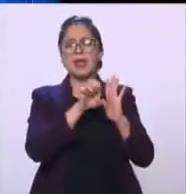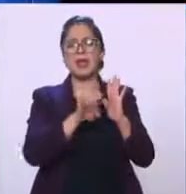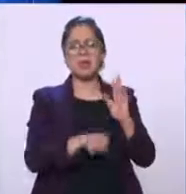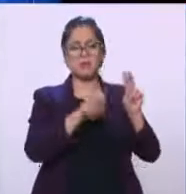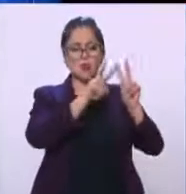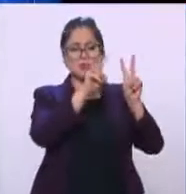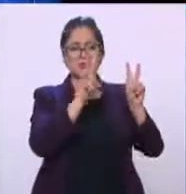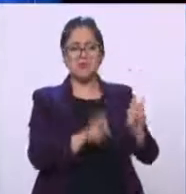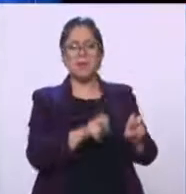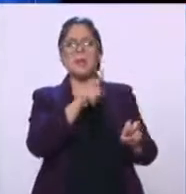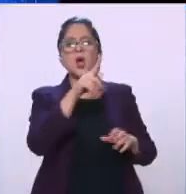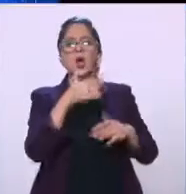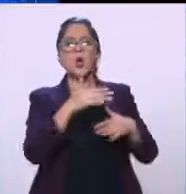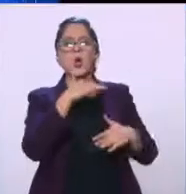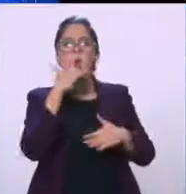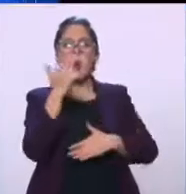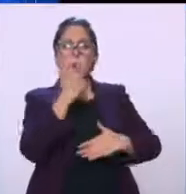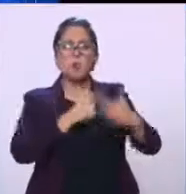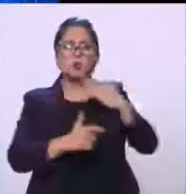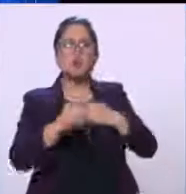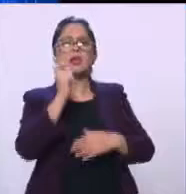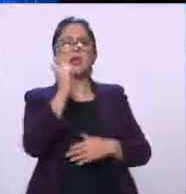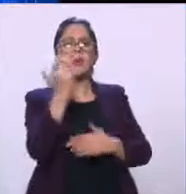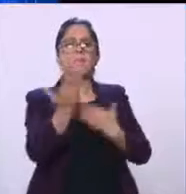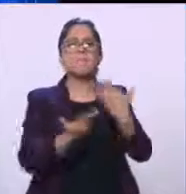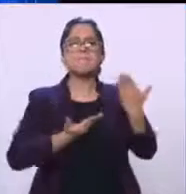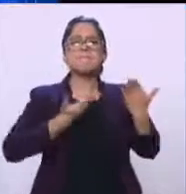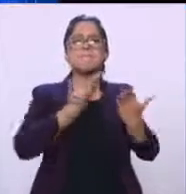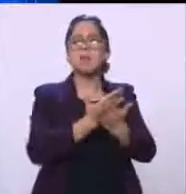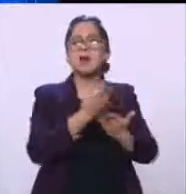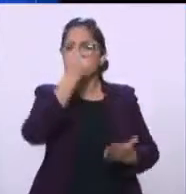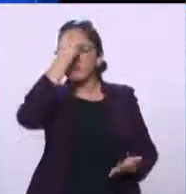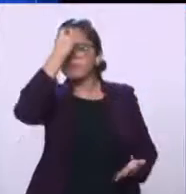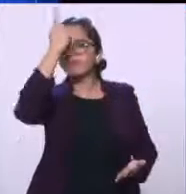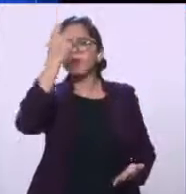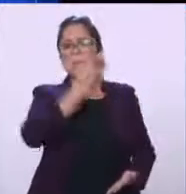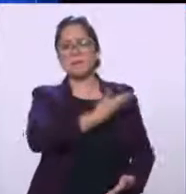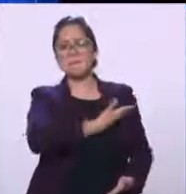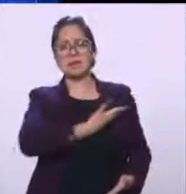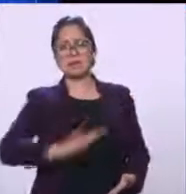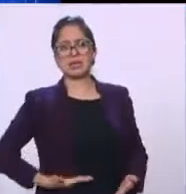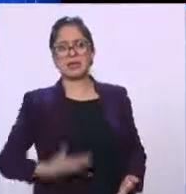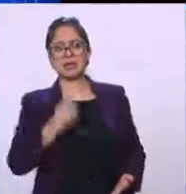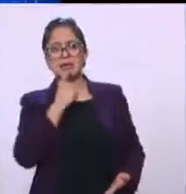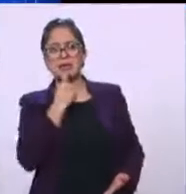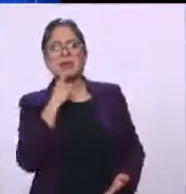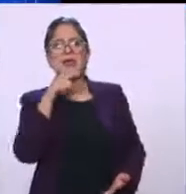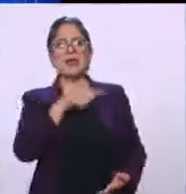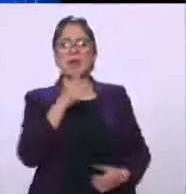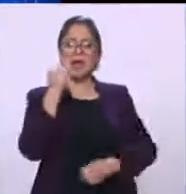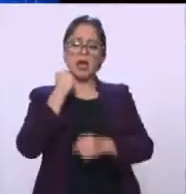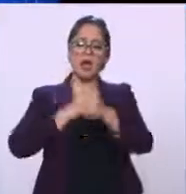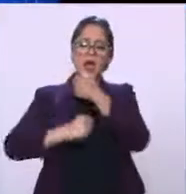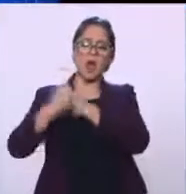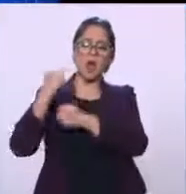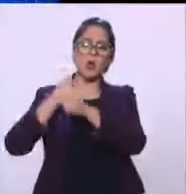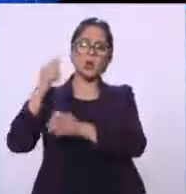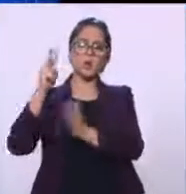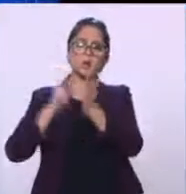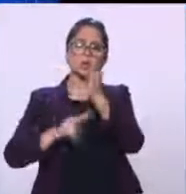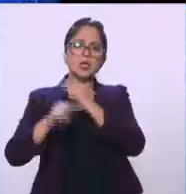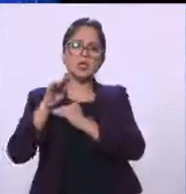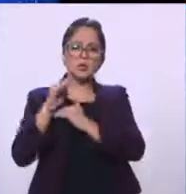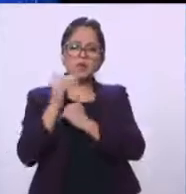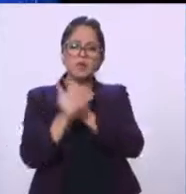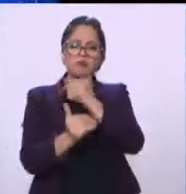corrupción planteado en una iniciativa del presidente desde el año 2019 estaba en curso y se entendía que